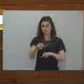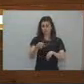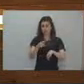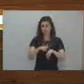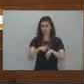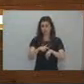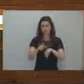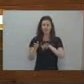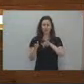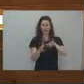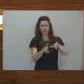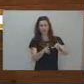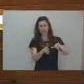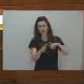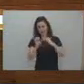lado y acuerda con quien tiene que acordar.